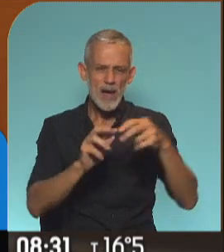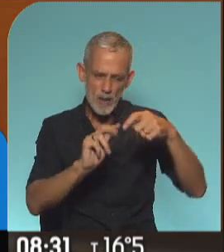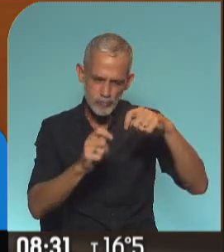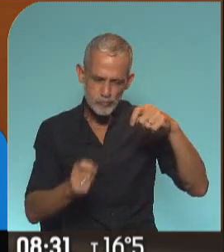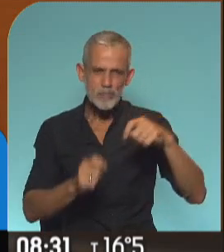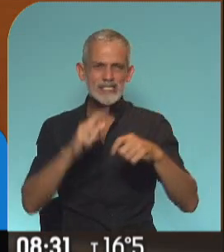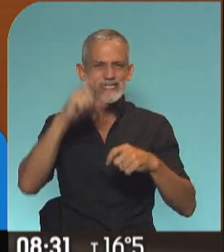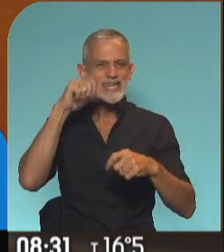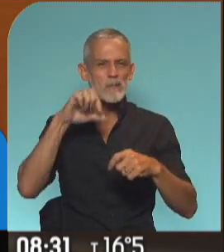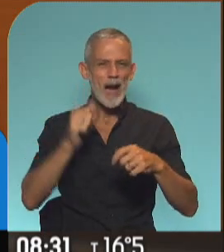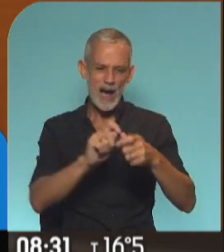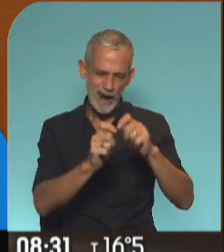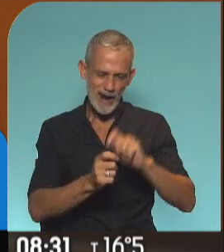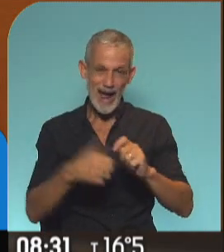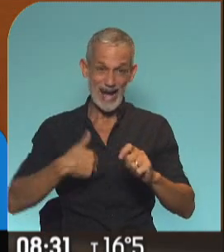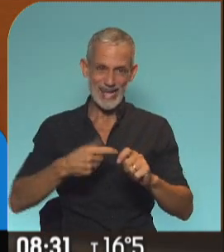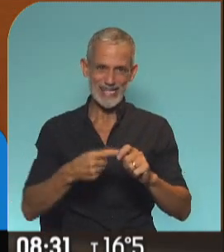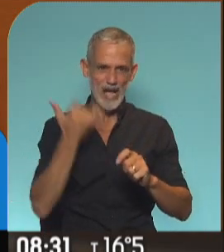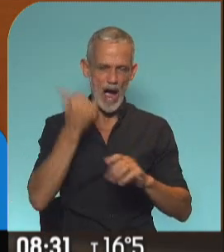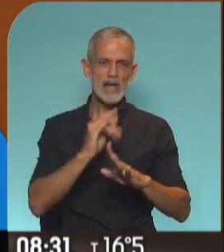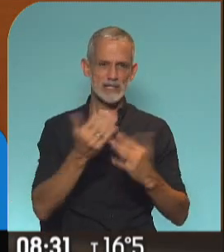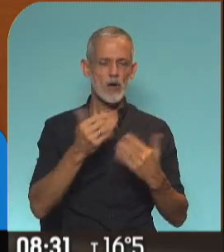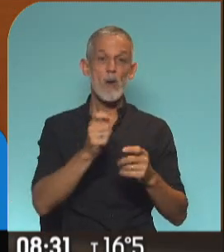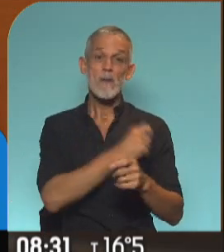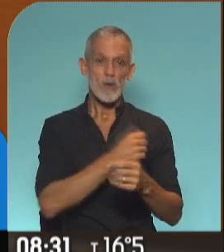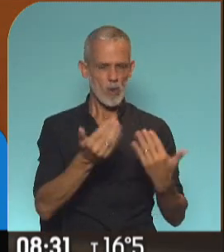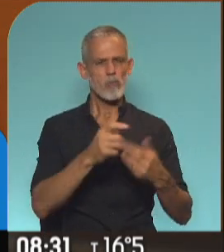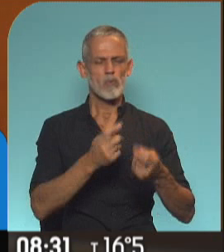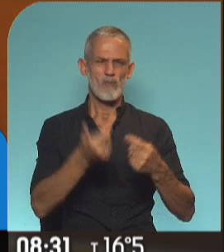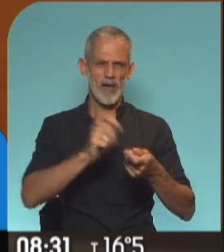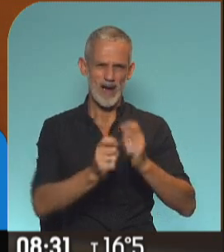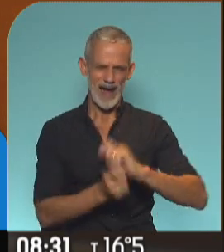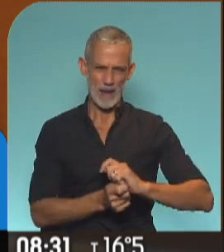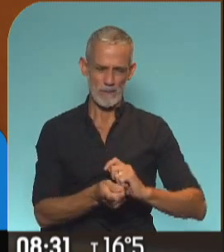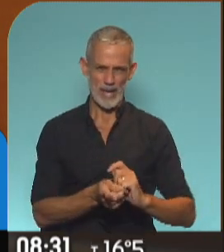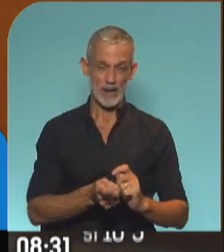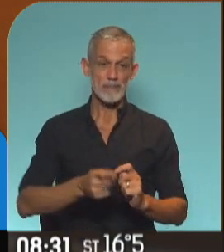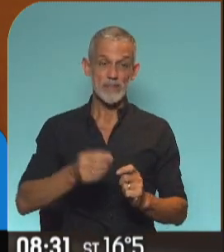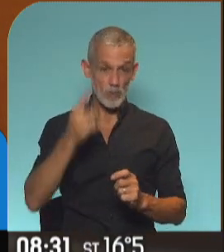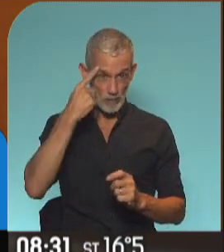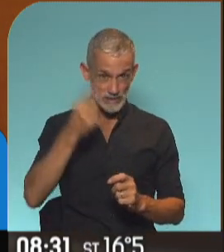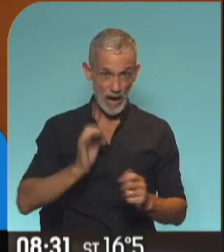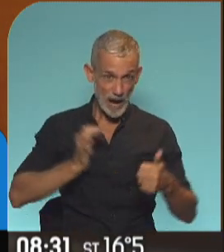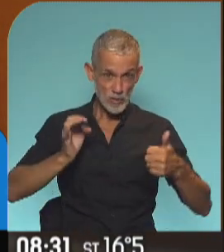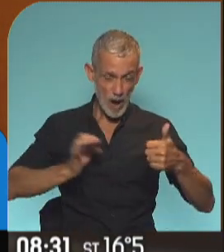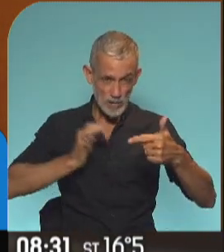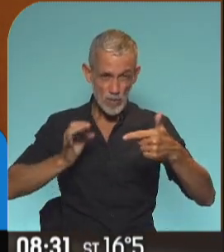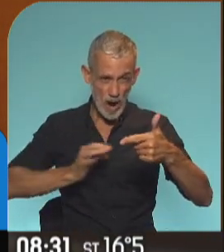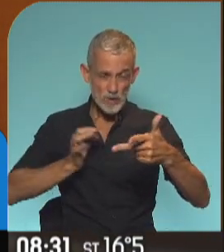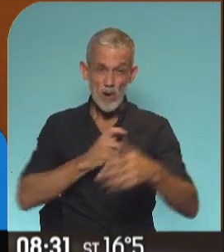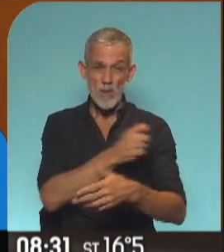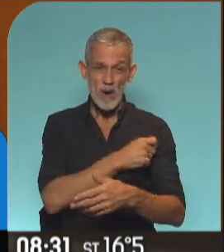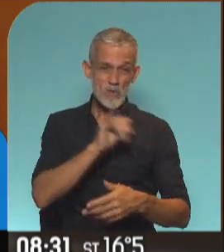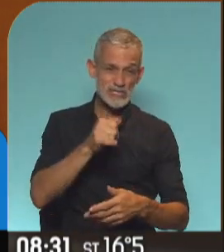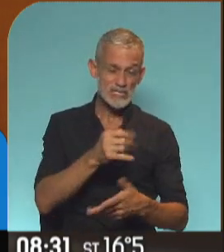nuestro país y eso con nuestra vacuna estamos en condiciones de hacerlo vos pensás que mostra que vacunarnos todos los años eso no lo sabemos